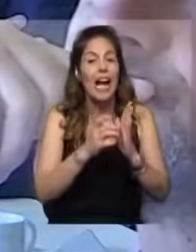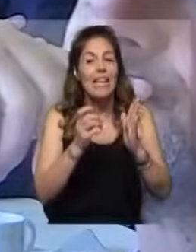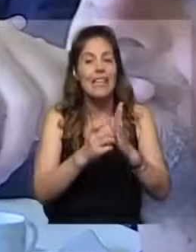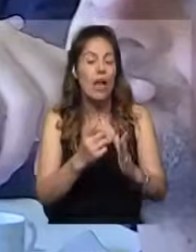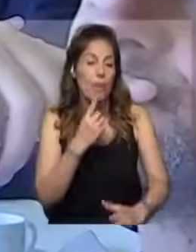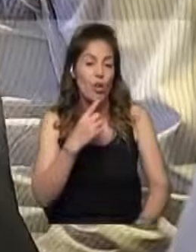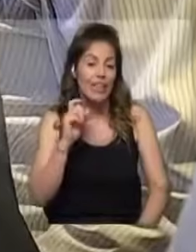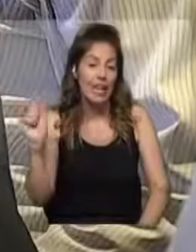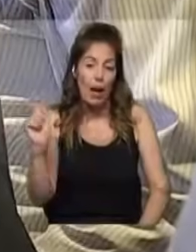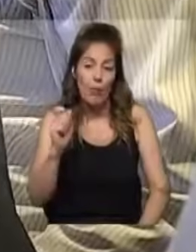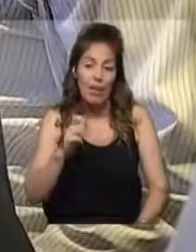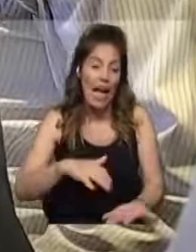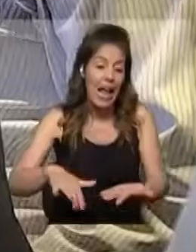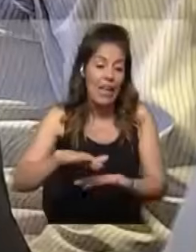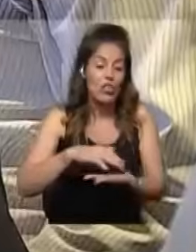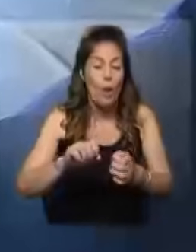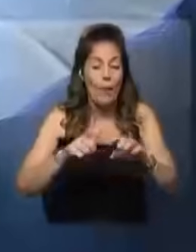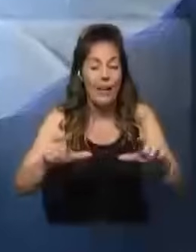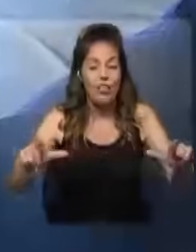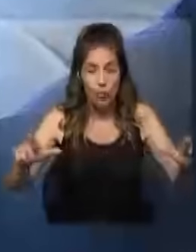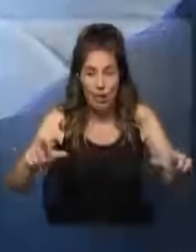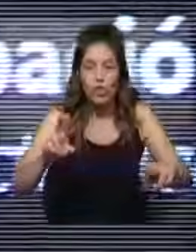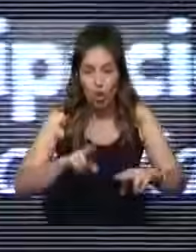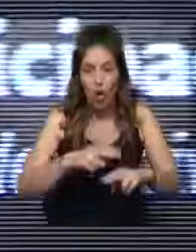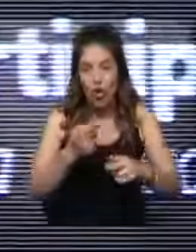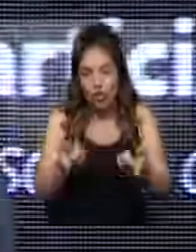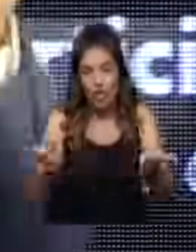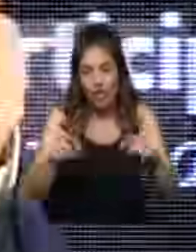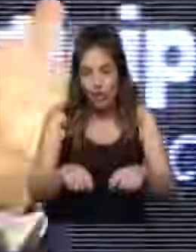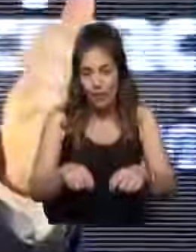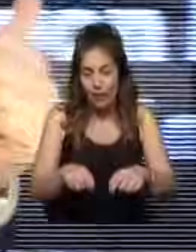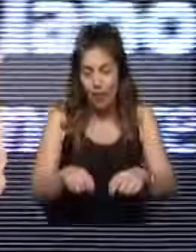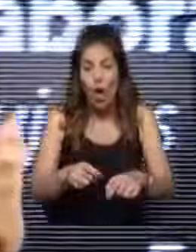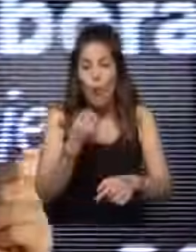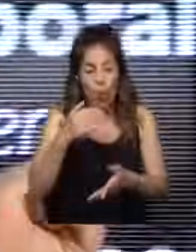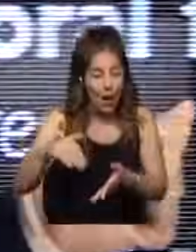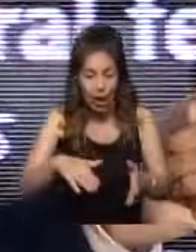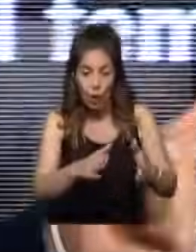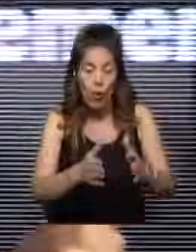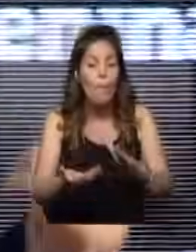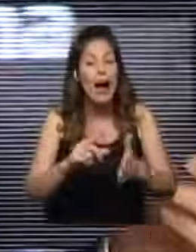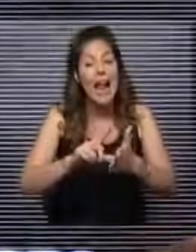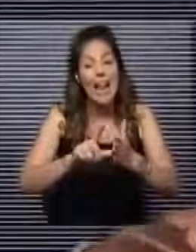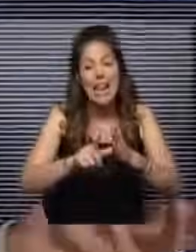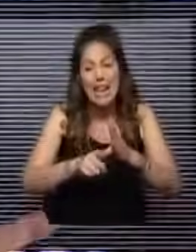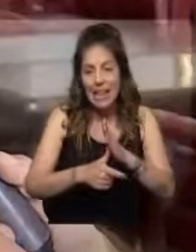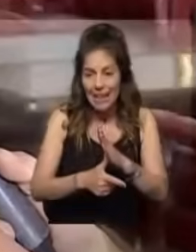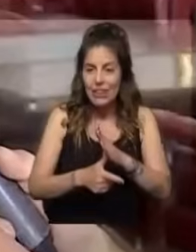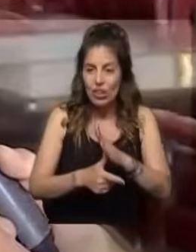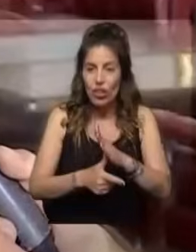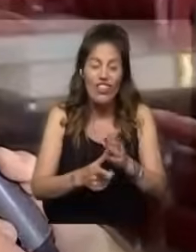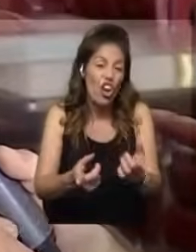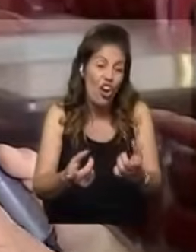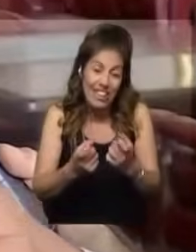públicas condiciones para que el crecimiento florezca de nuevo en el país un buen rumbo que va más lento de lo que es lo que